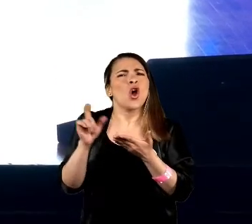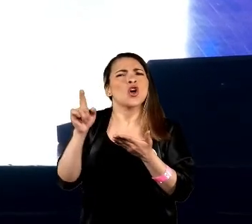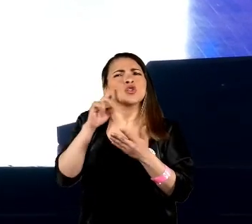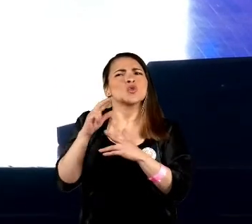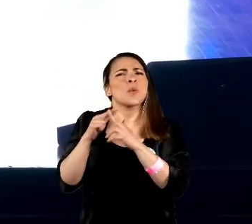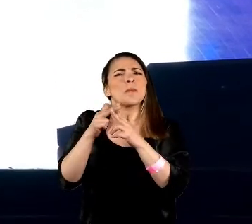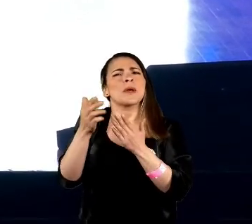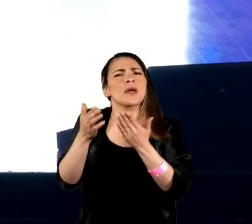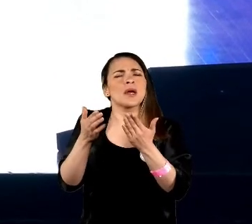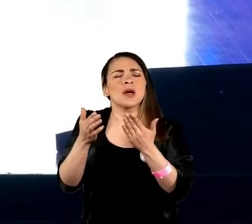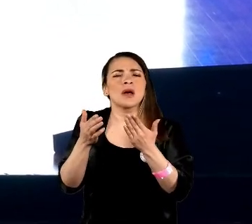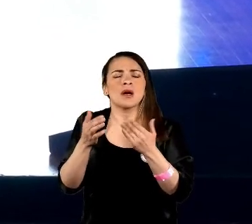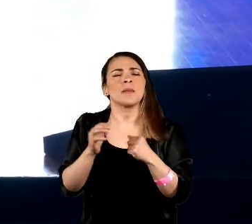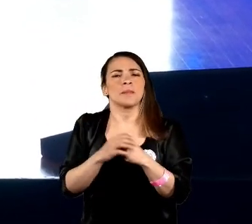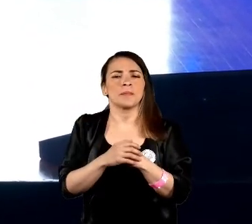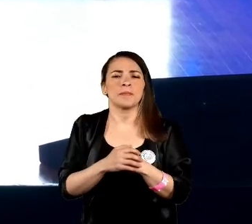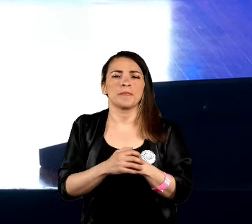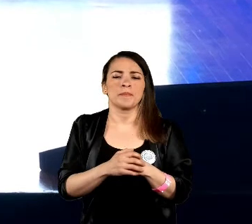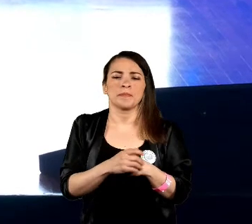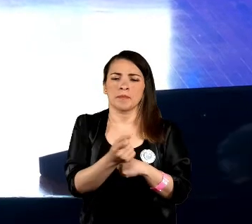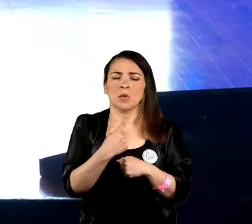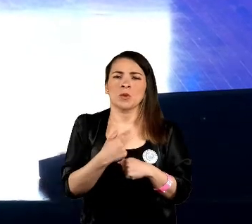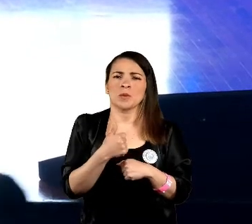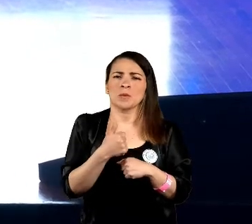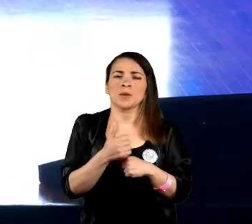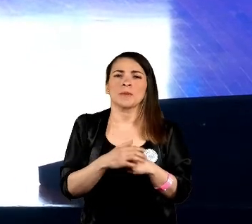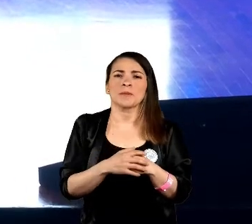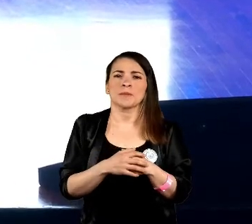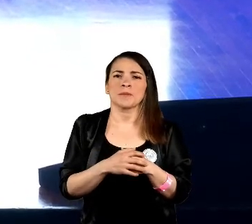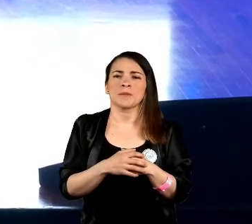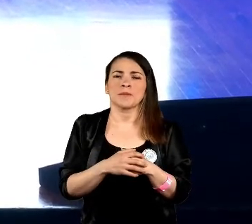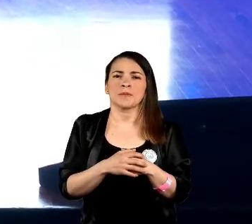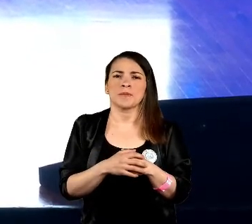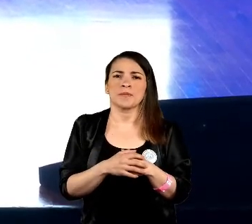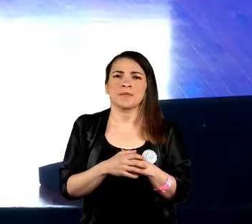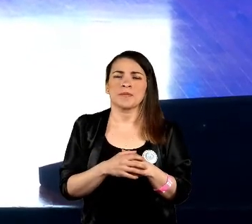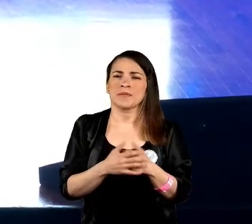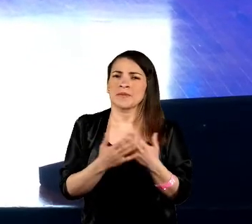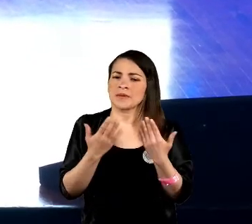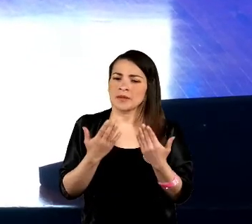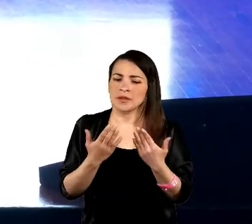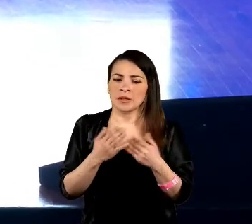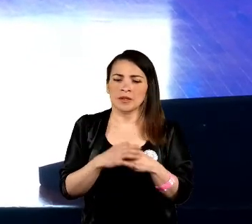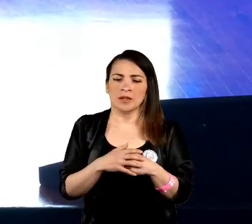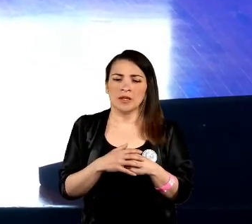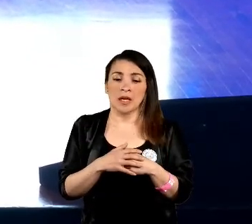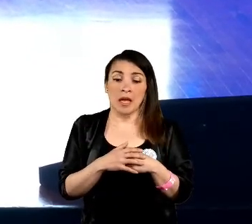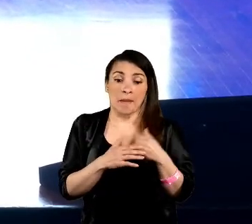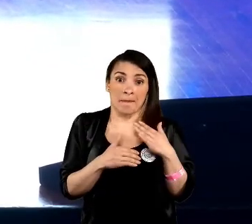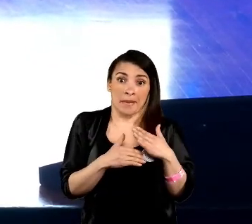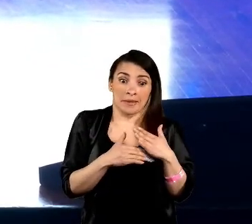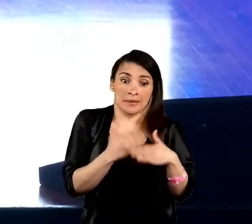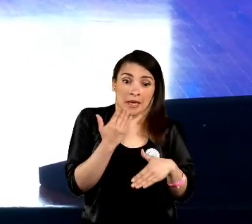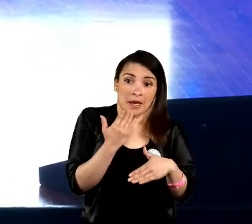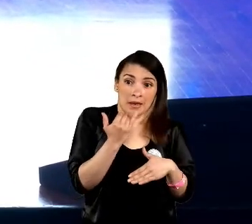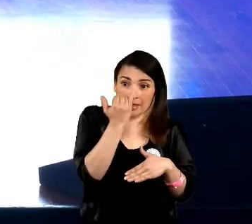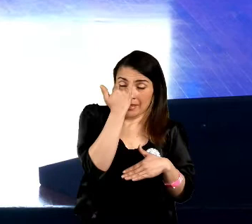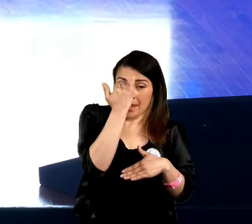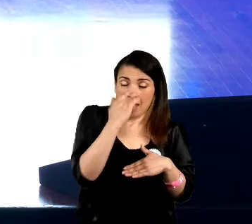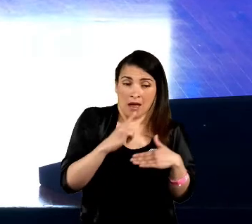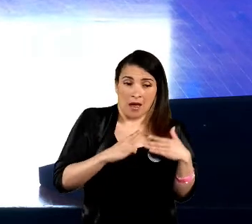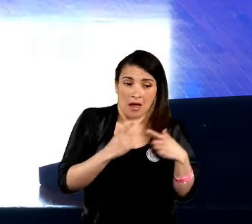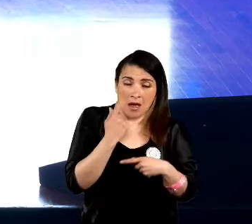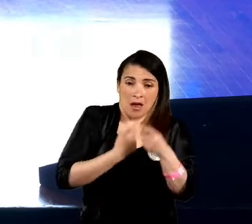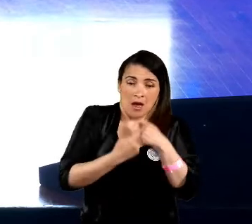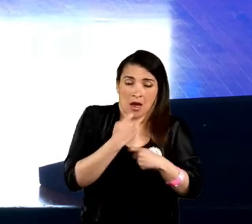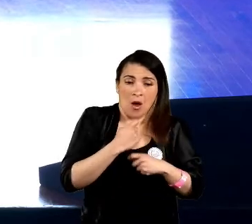pregunta cuál es una medicina Cuál es la gran diferencia de empezar a emprender haciendo juegos propios